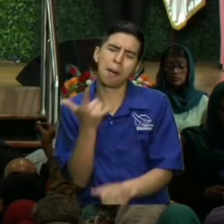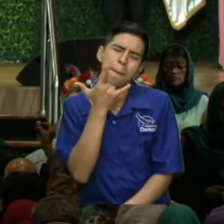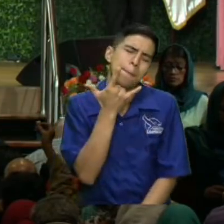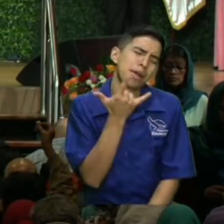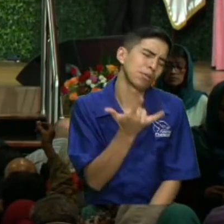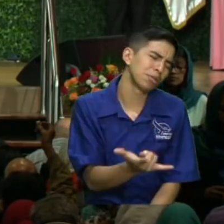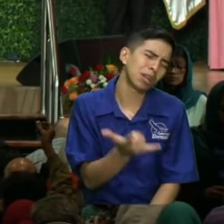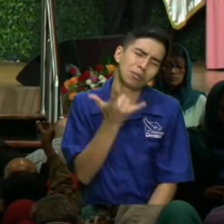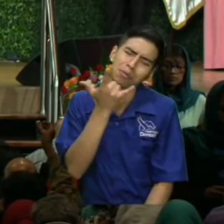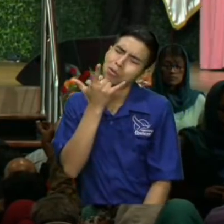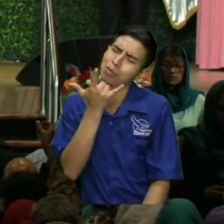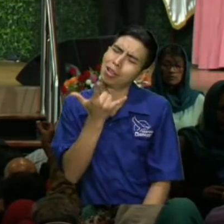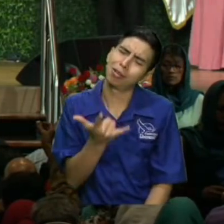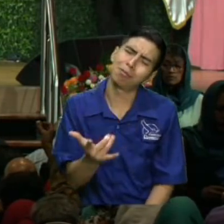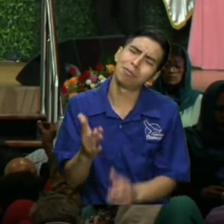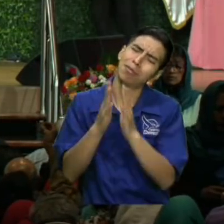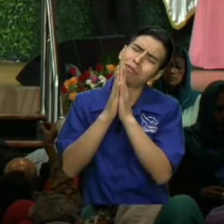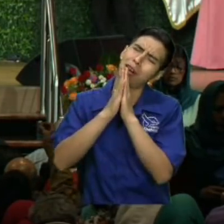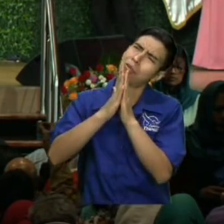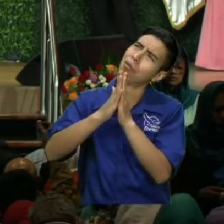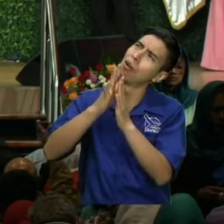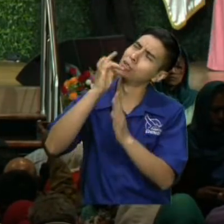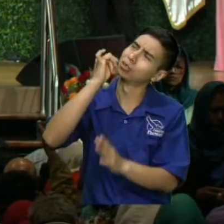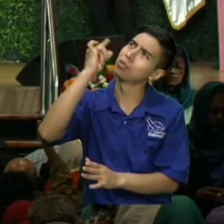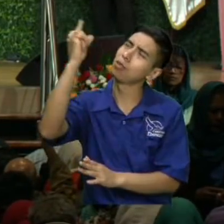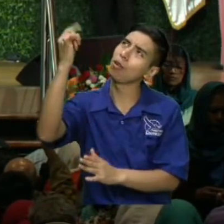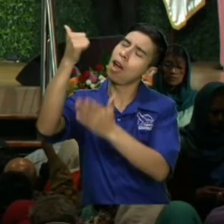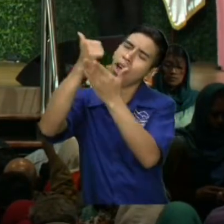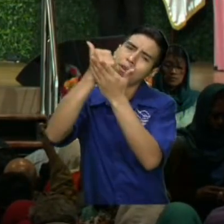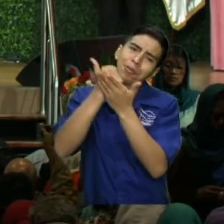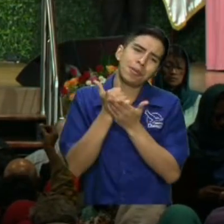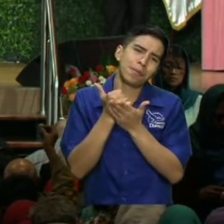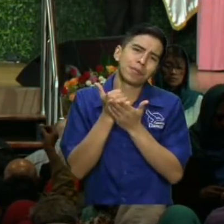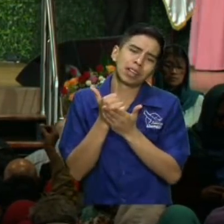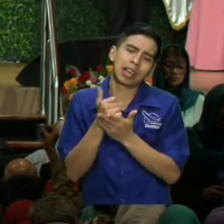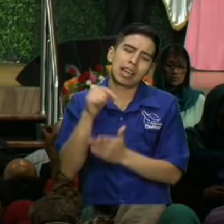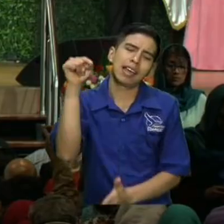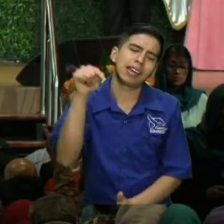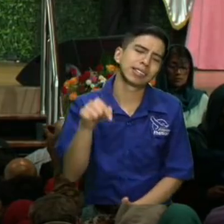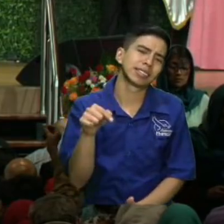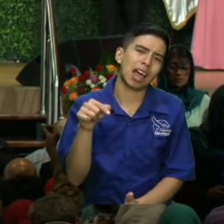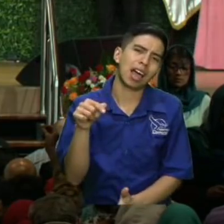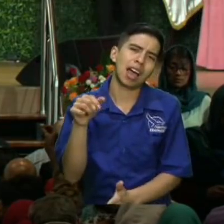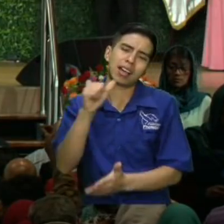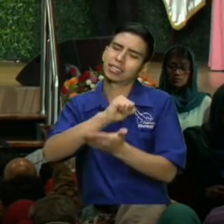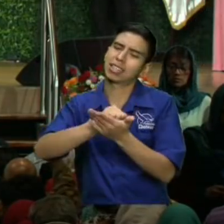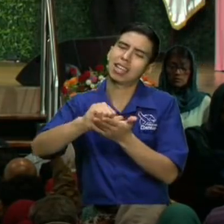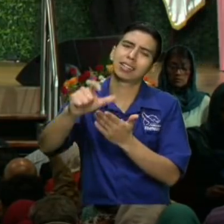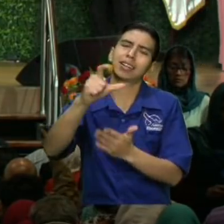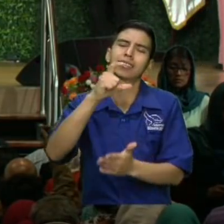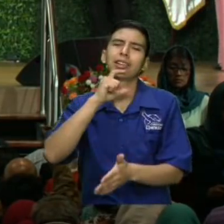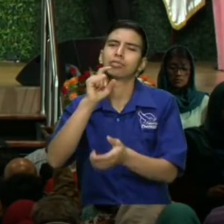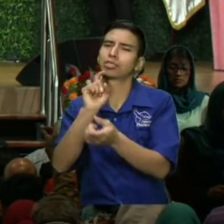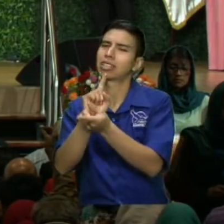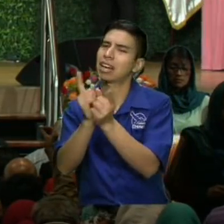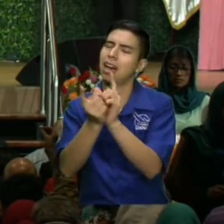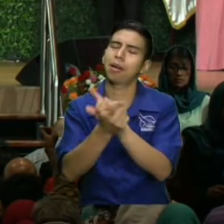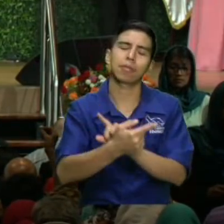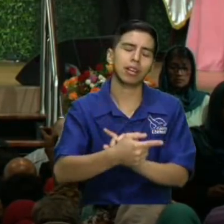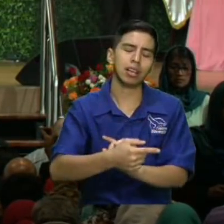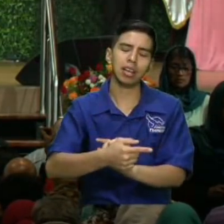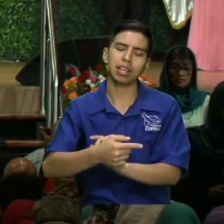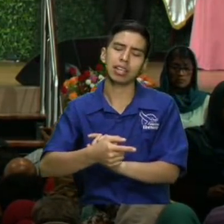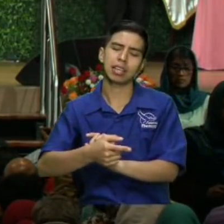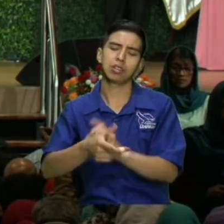Perdónanos, por favor. Ayúdanos para que esta cena nos transforme y se afirme más y más el pacto